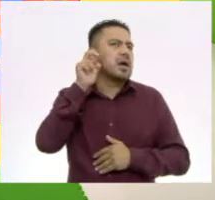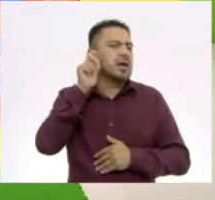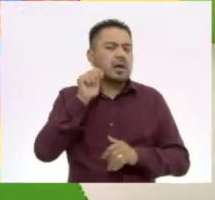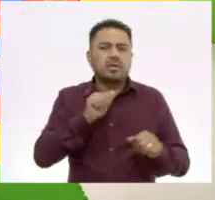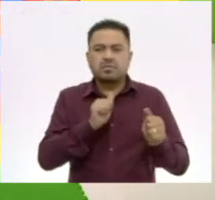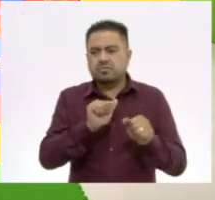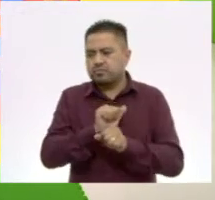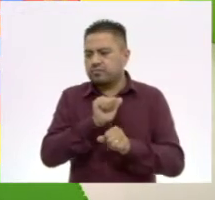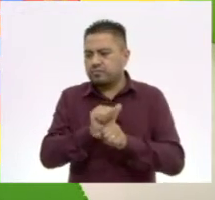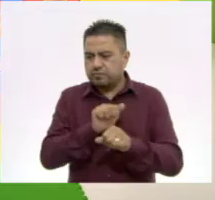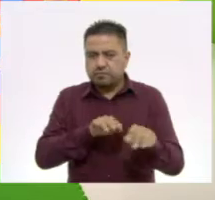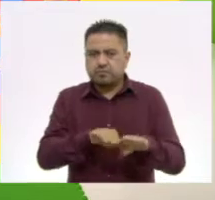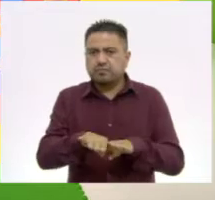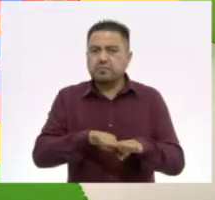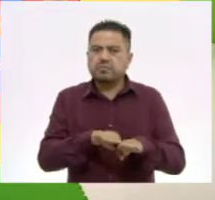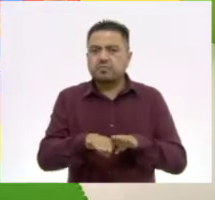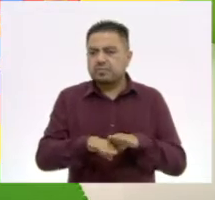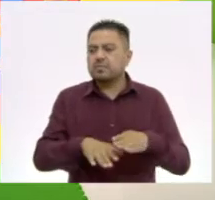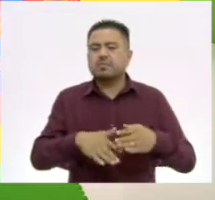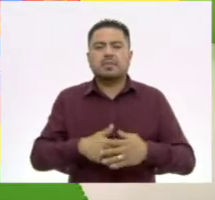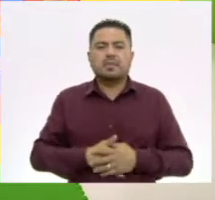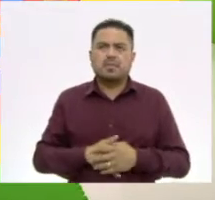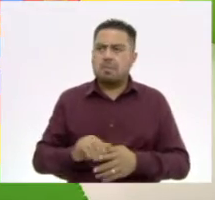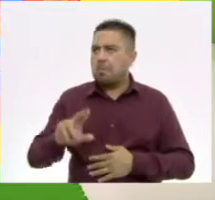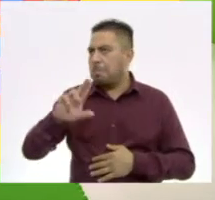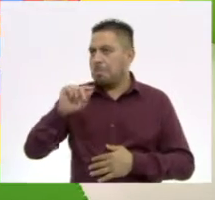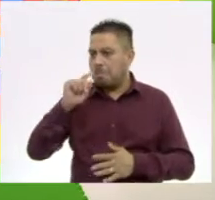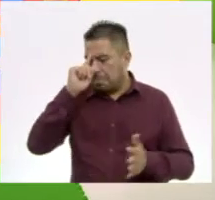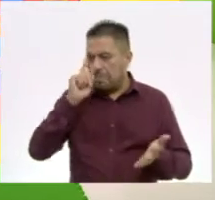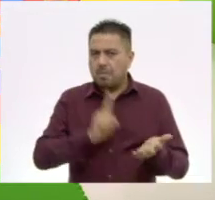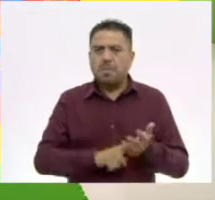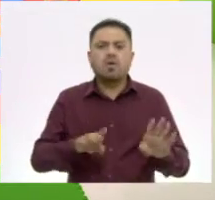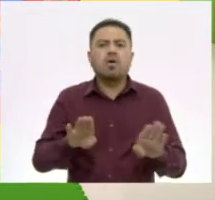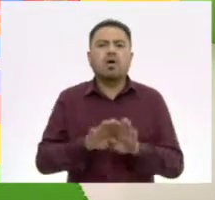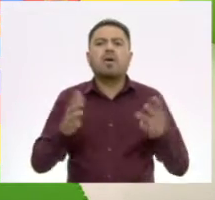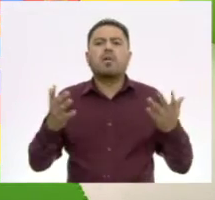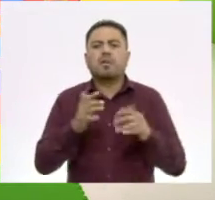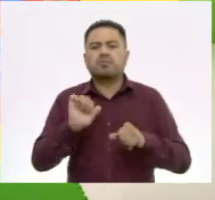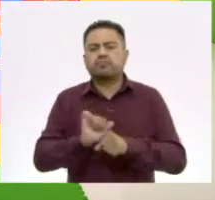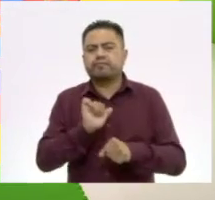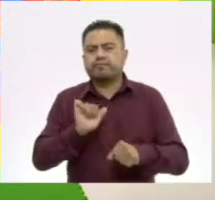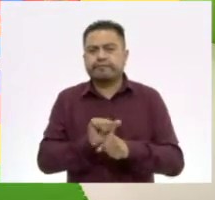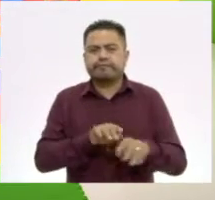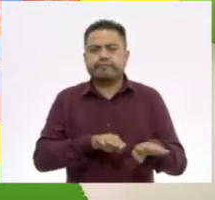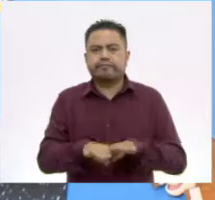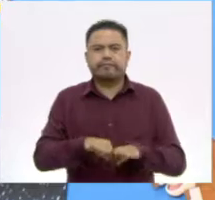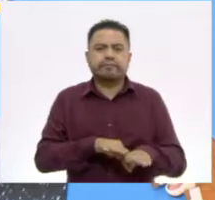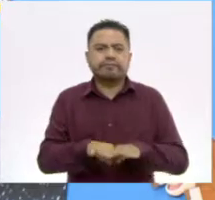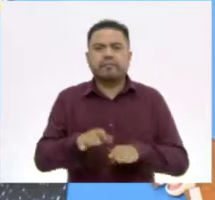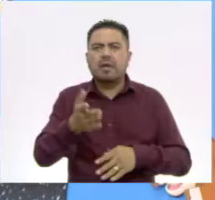carritos no como hace un carrito a ver